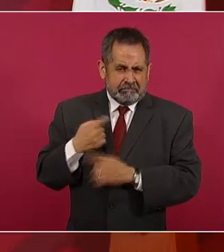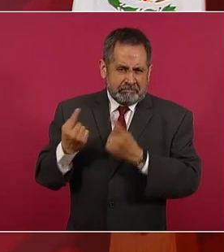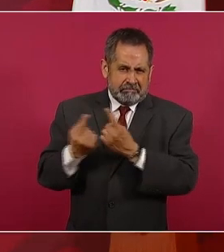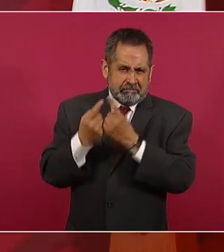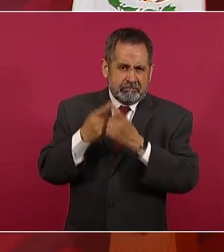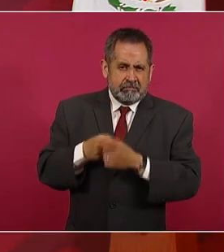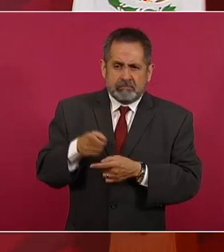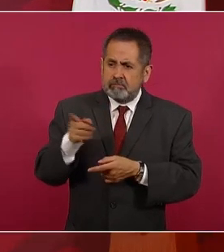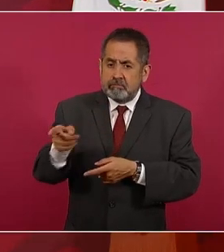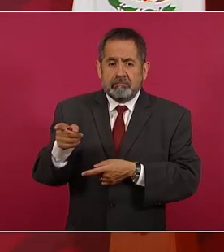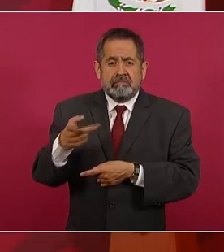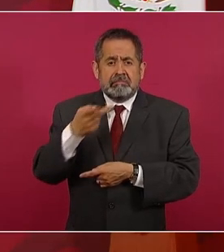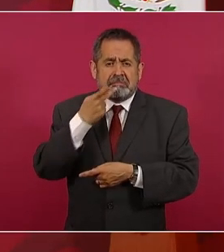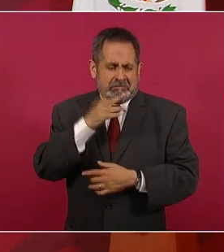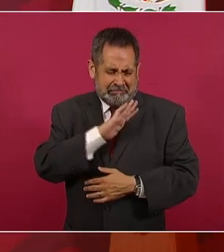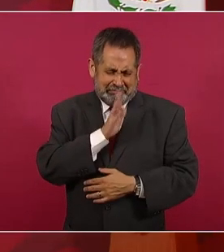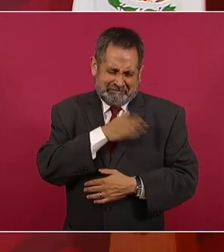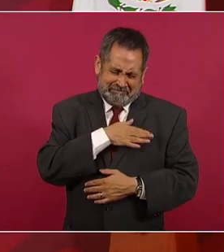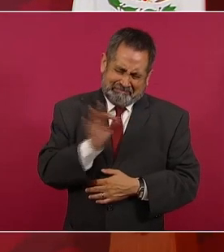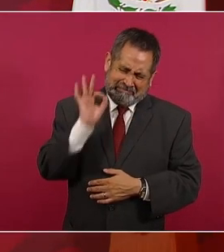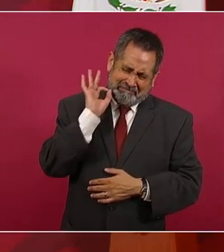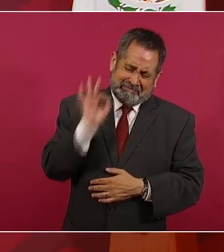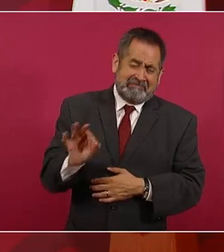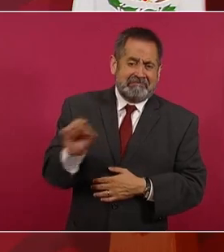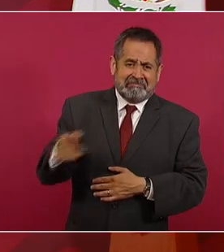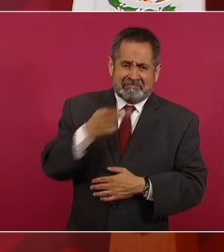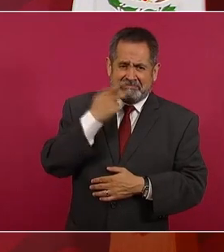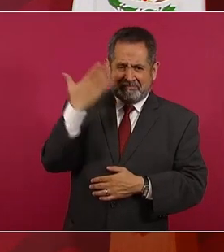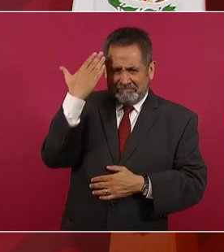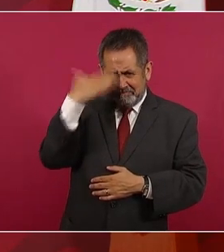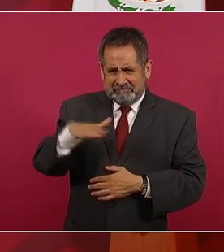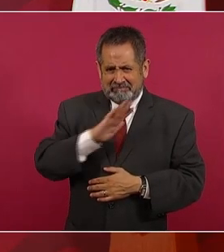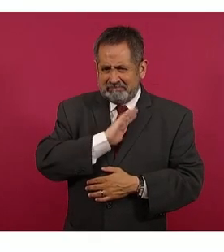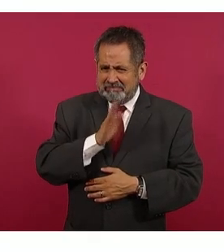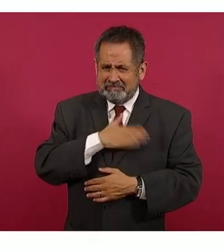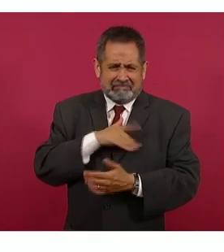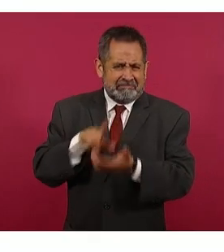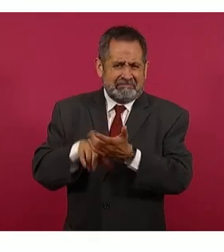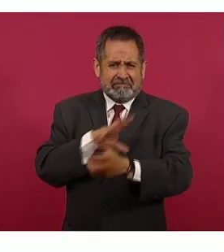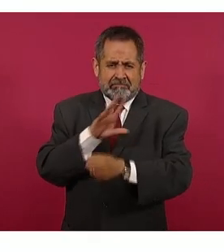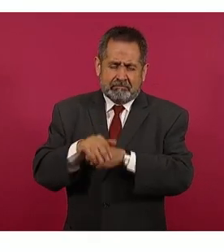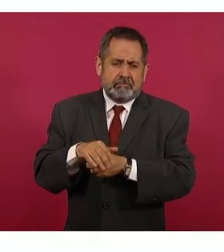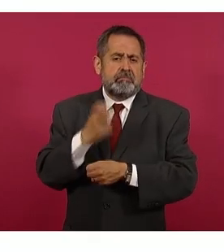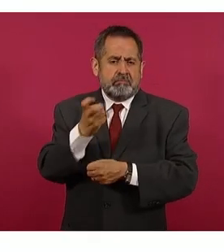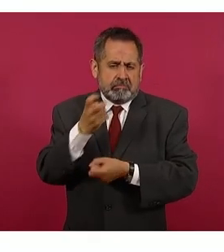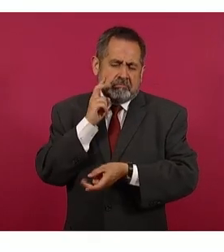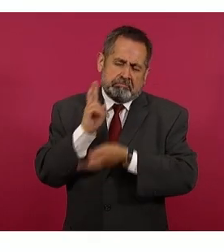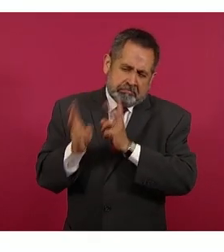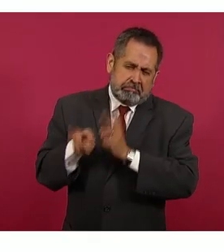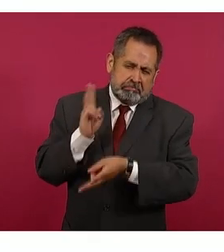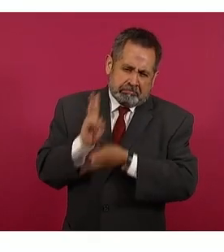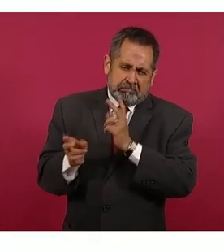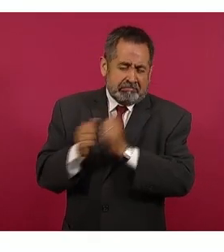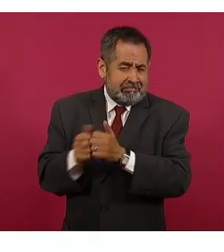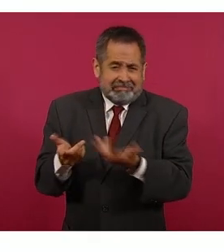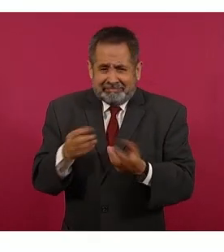Y él habla español perfecto, castellano perfecto. Entonces, por eso estoy hablando con